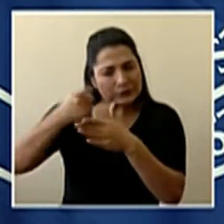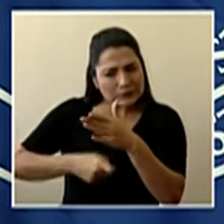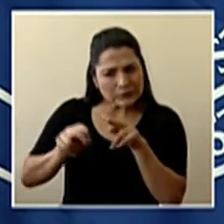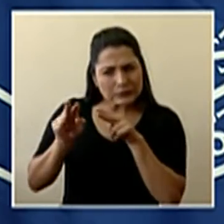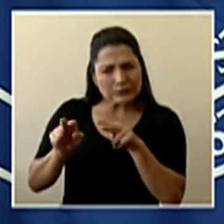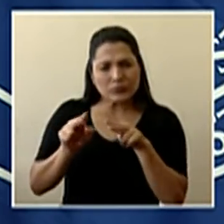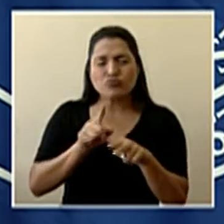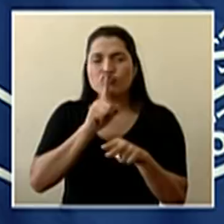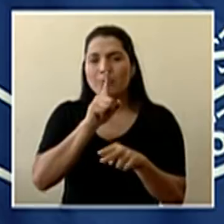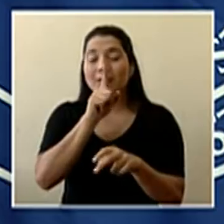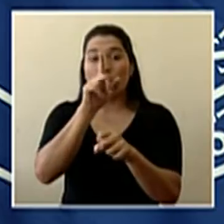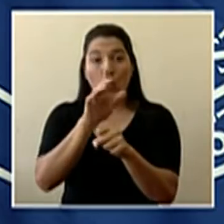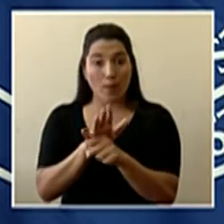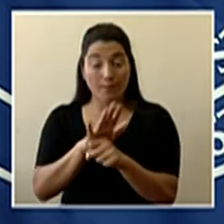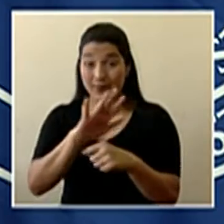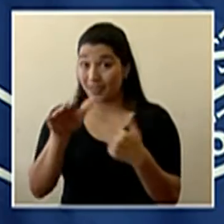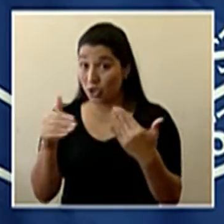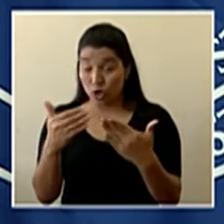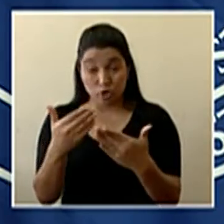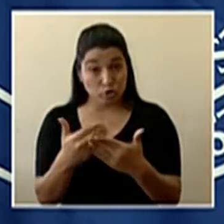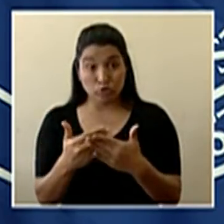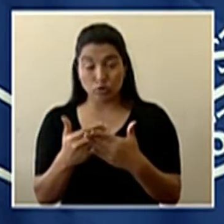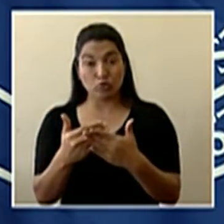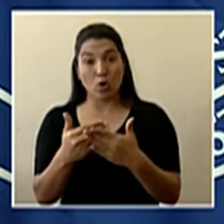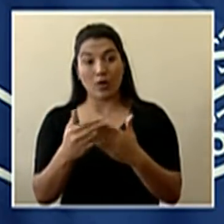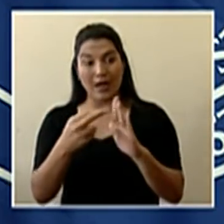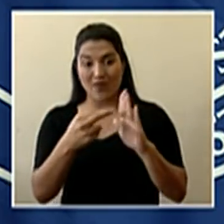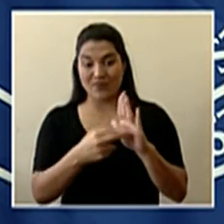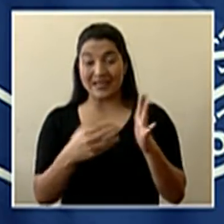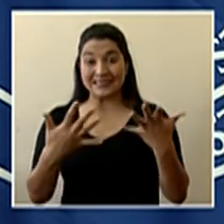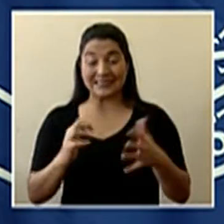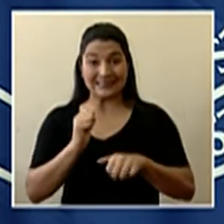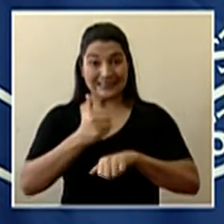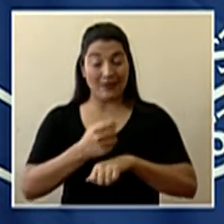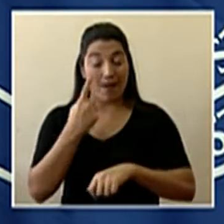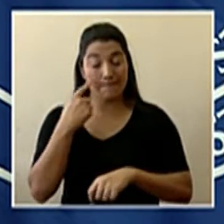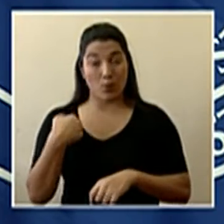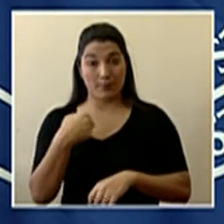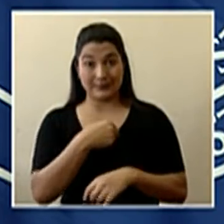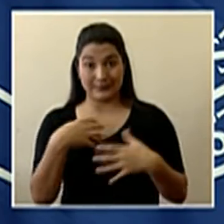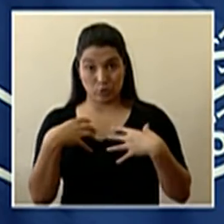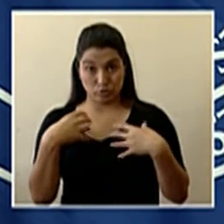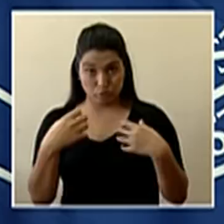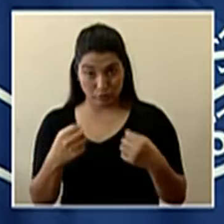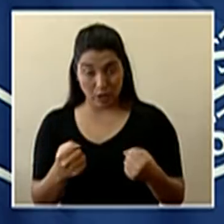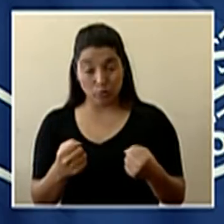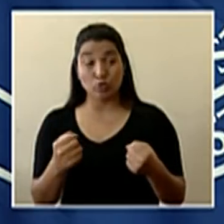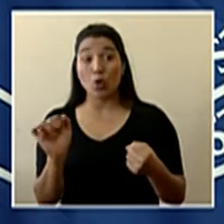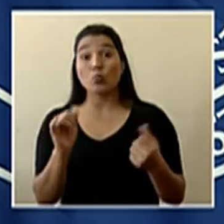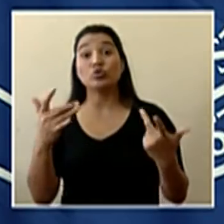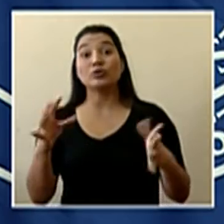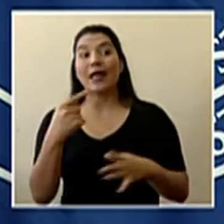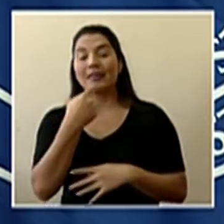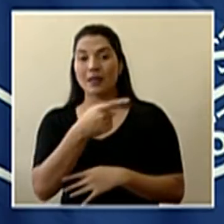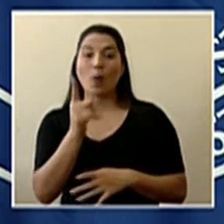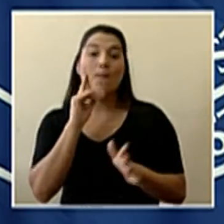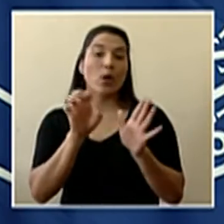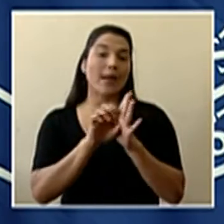de que se cumplan las disposiciones en la disminución del aforo y todas las medidas sanitarias que ya hemos indicado, por ejemplo, en